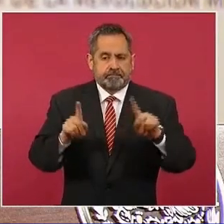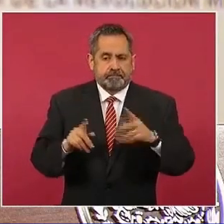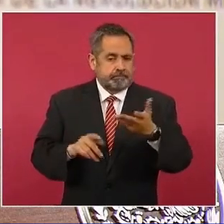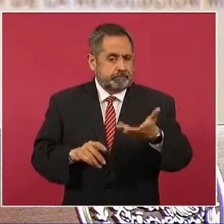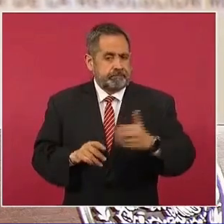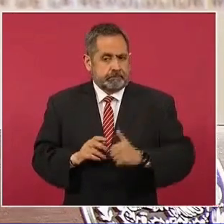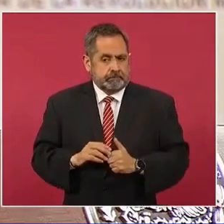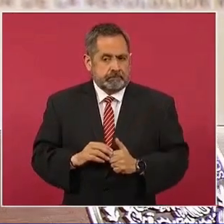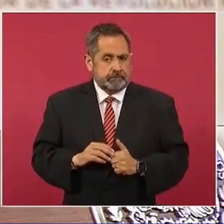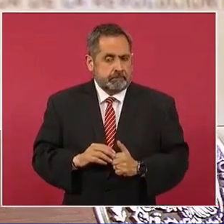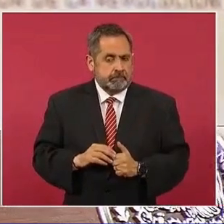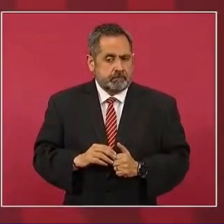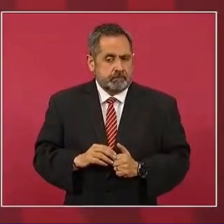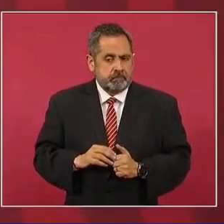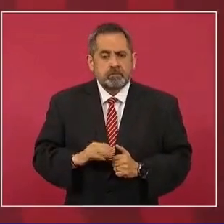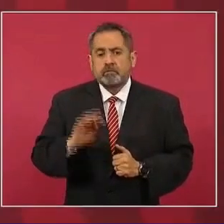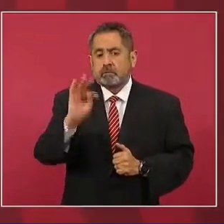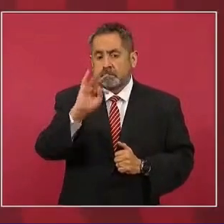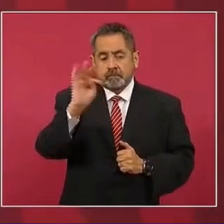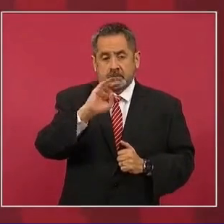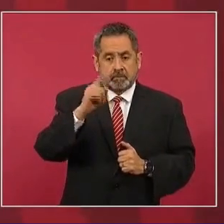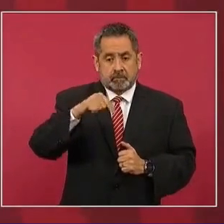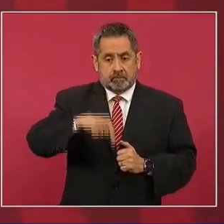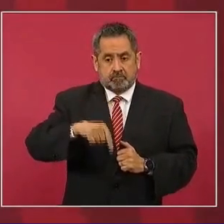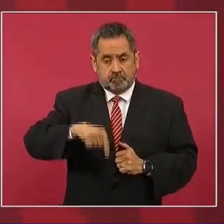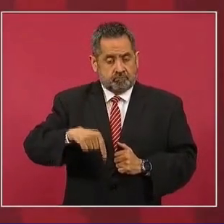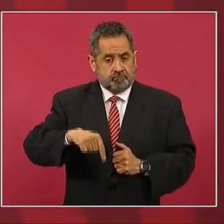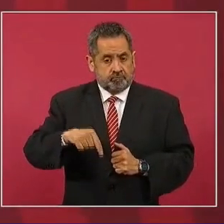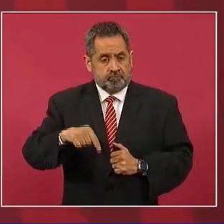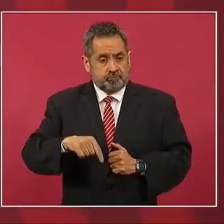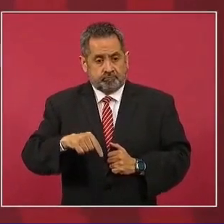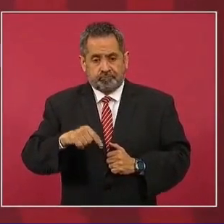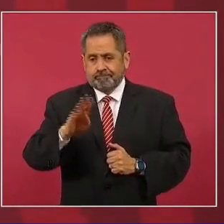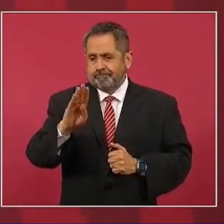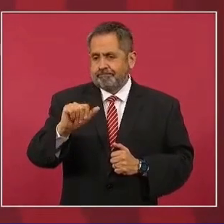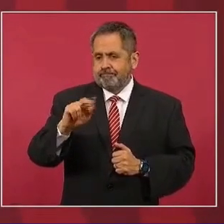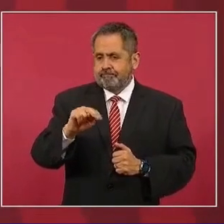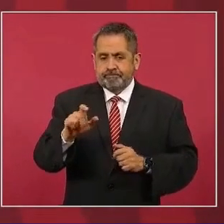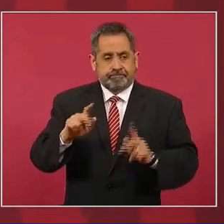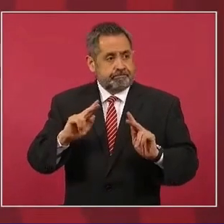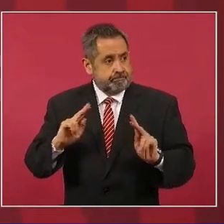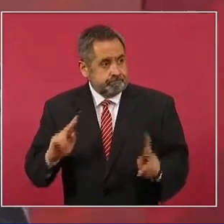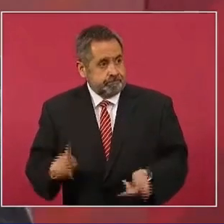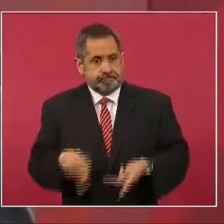Entonces, si se vende, como va a suceder,